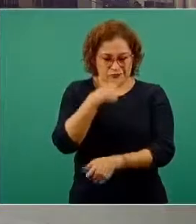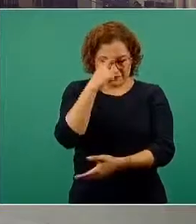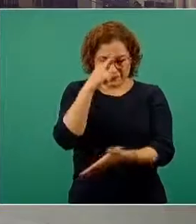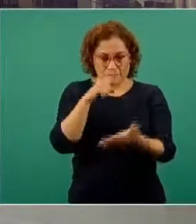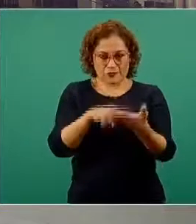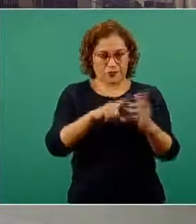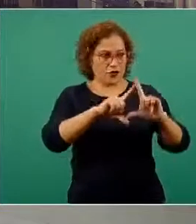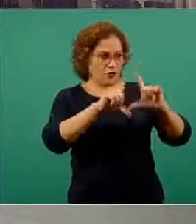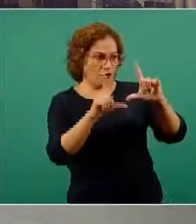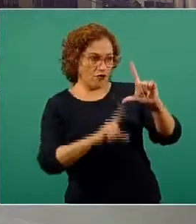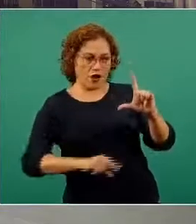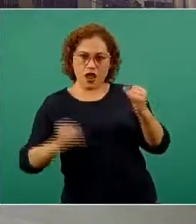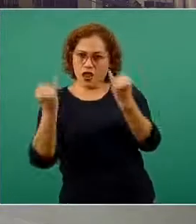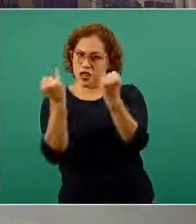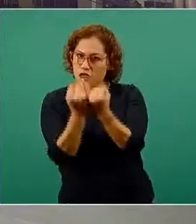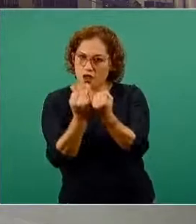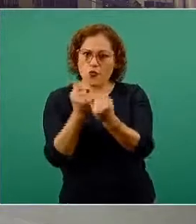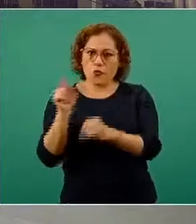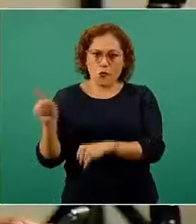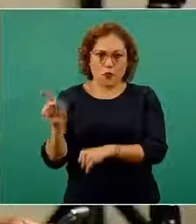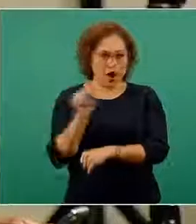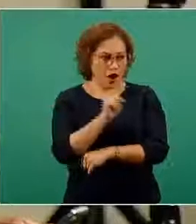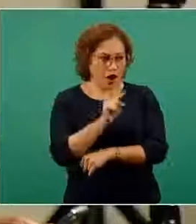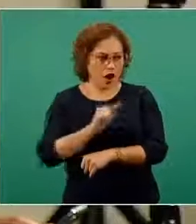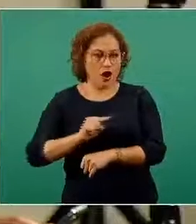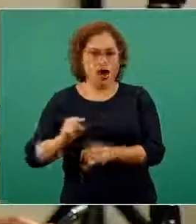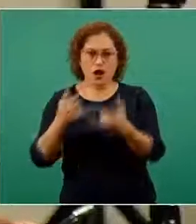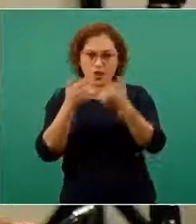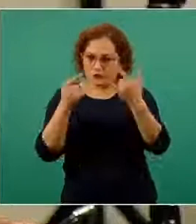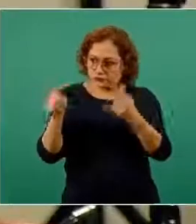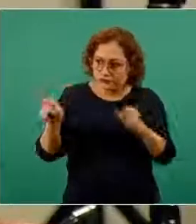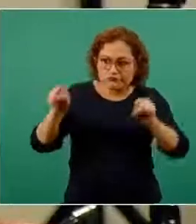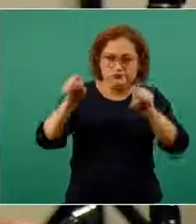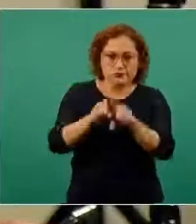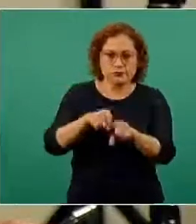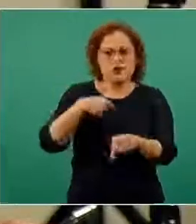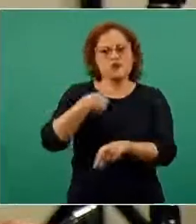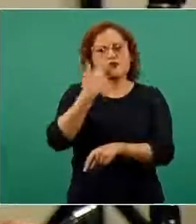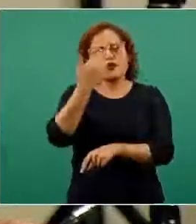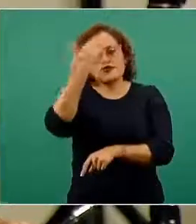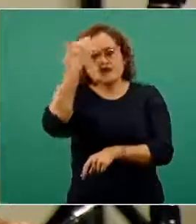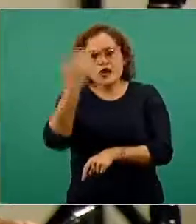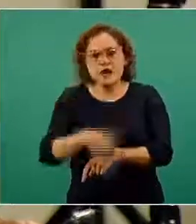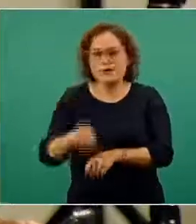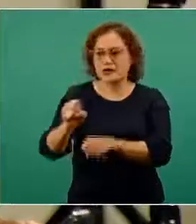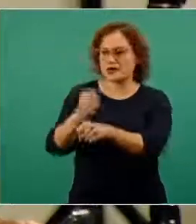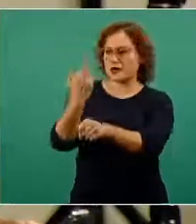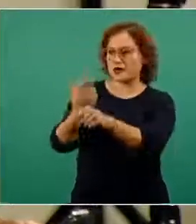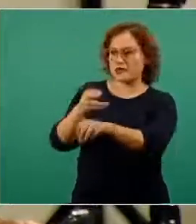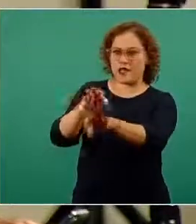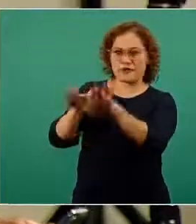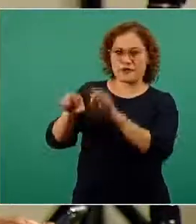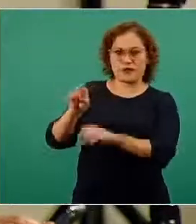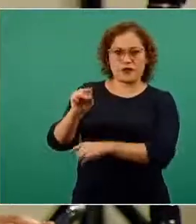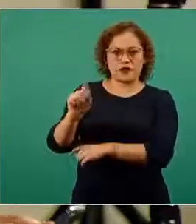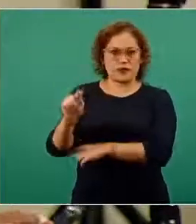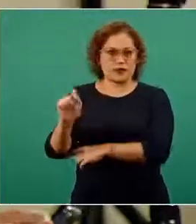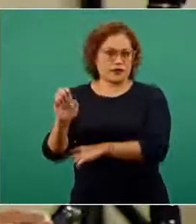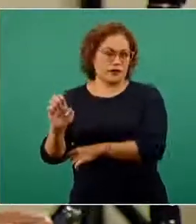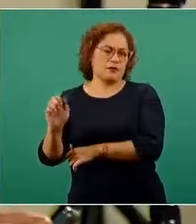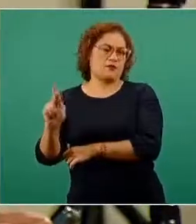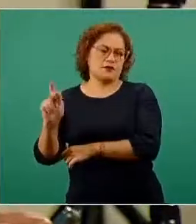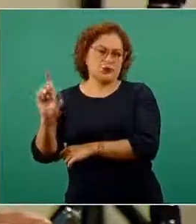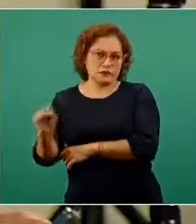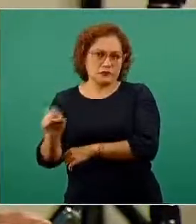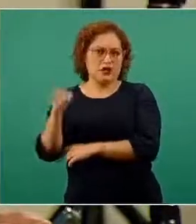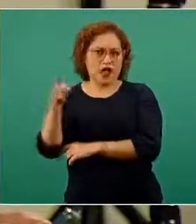país. Entonces, saber si desde la Secretaría de Salud o desde la Secretaría del Trabajo tal vez no se tiene algún plan para evitar este